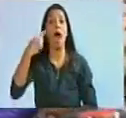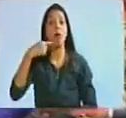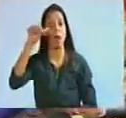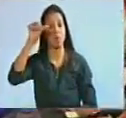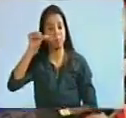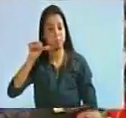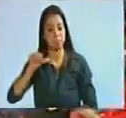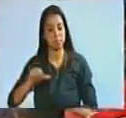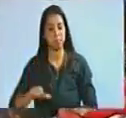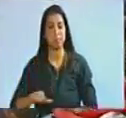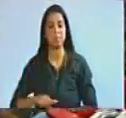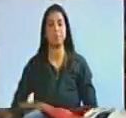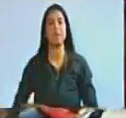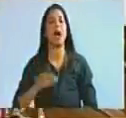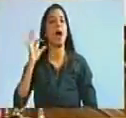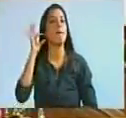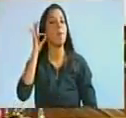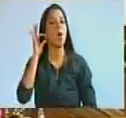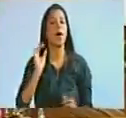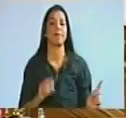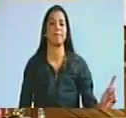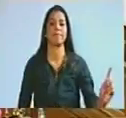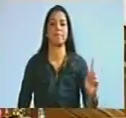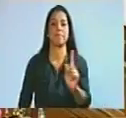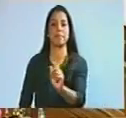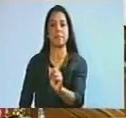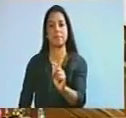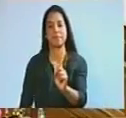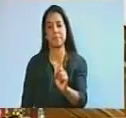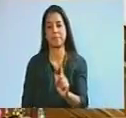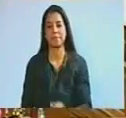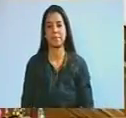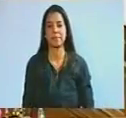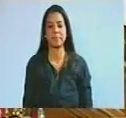Voy a dar la palabra a la constituyente Elinor Cecín.